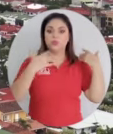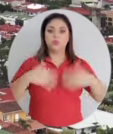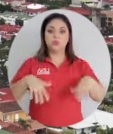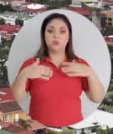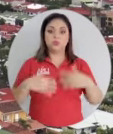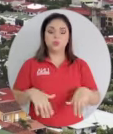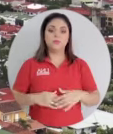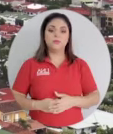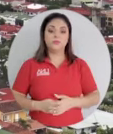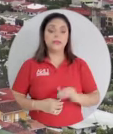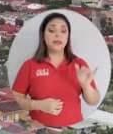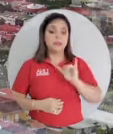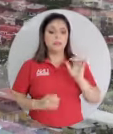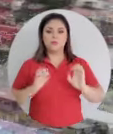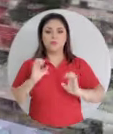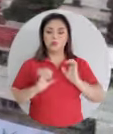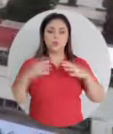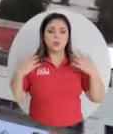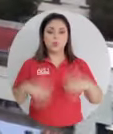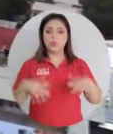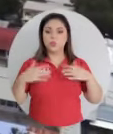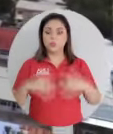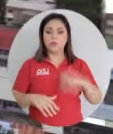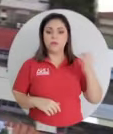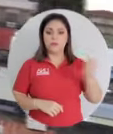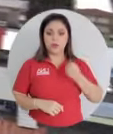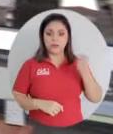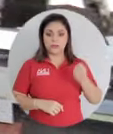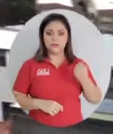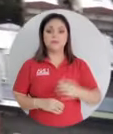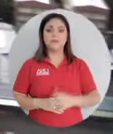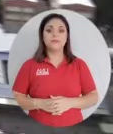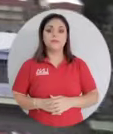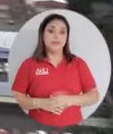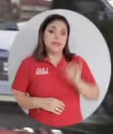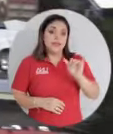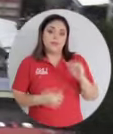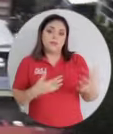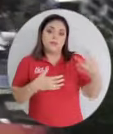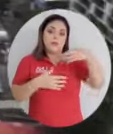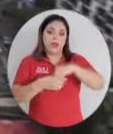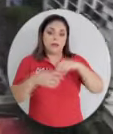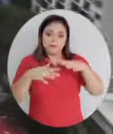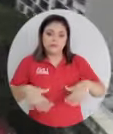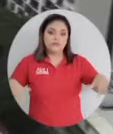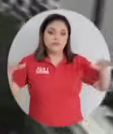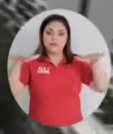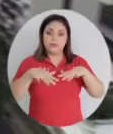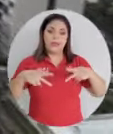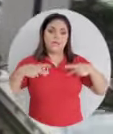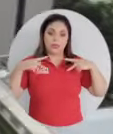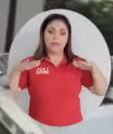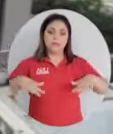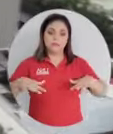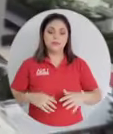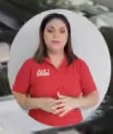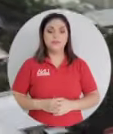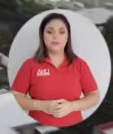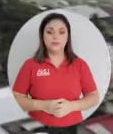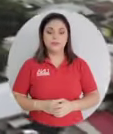carga fuerte, emocionalmente tiene una carga fuerte y que también es parte de este entorno complejo en el que estamos